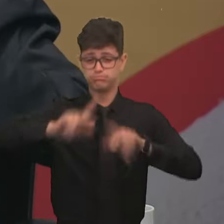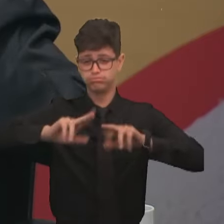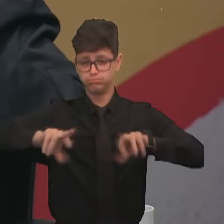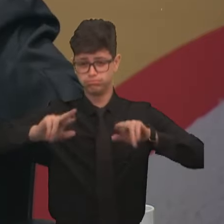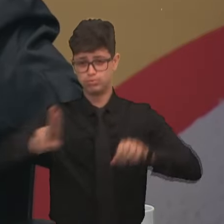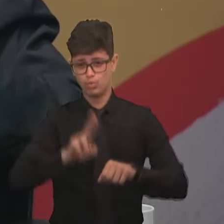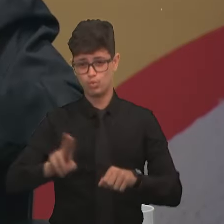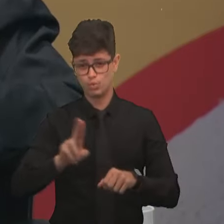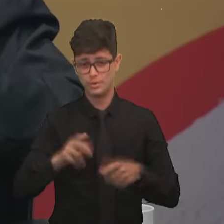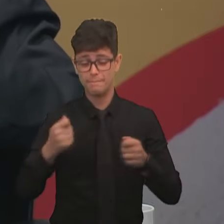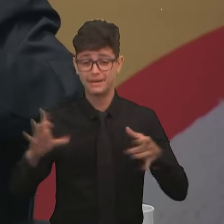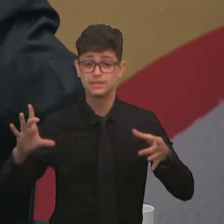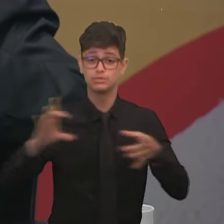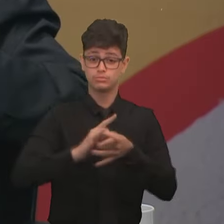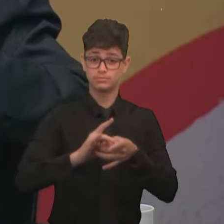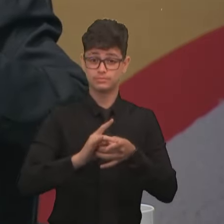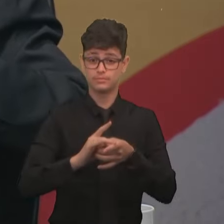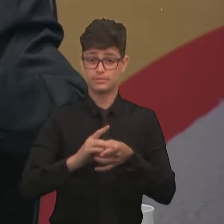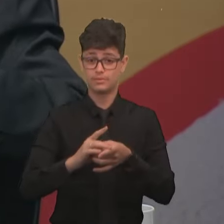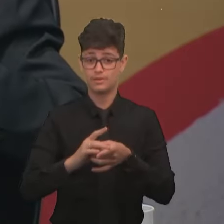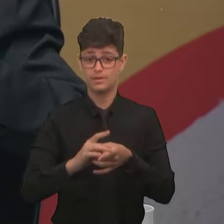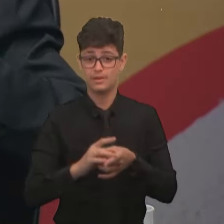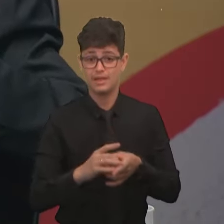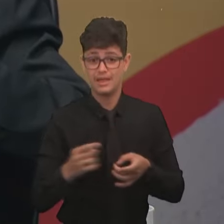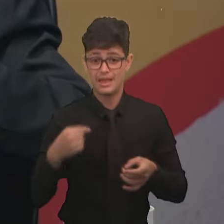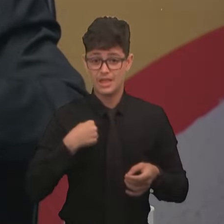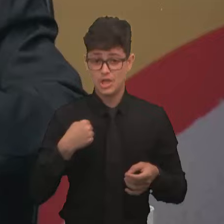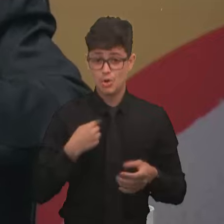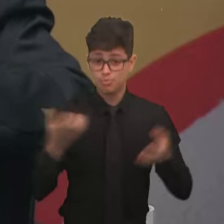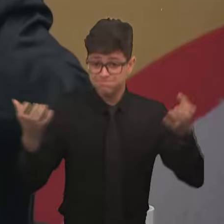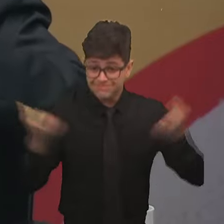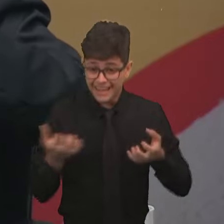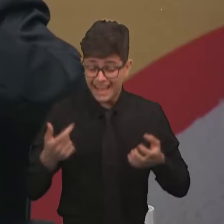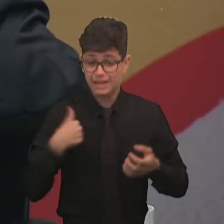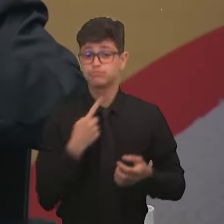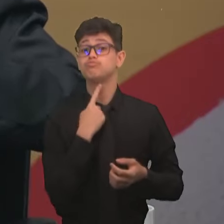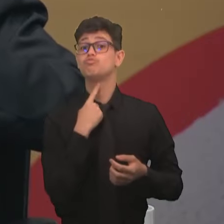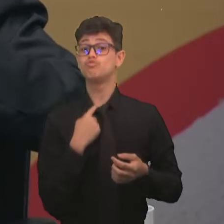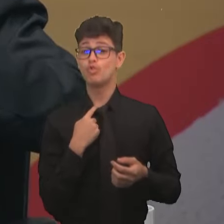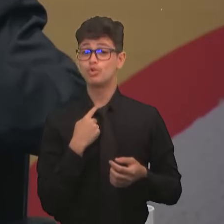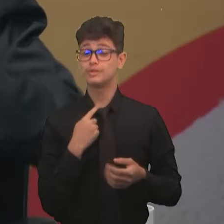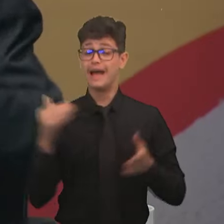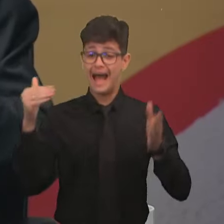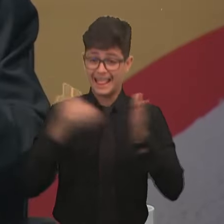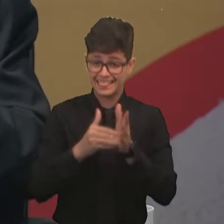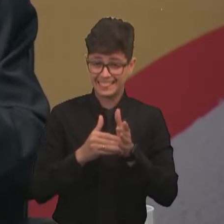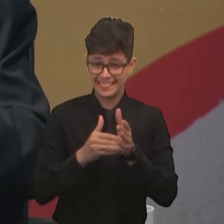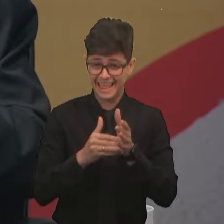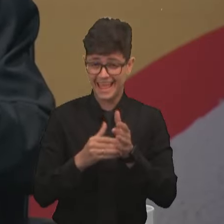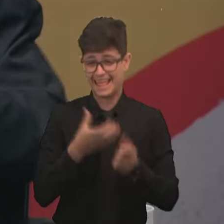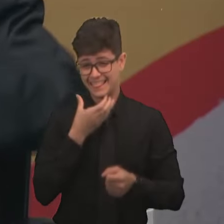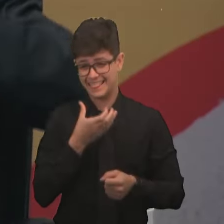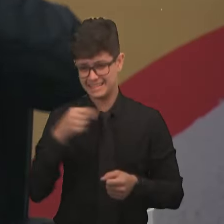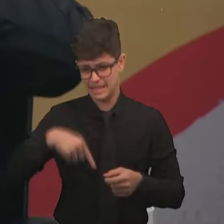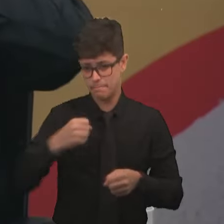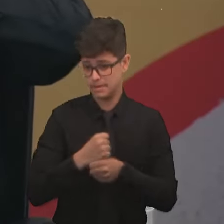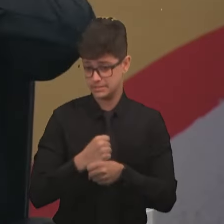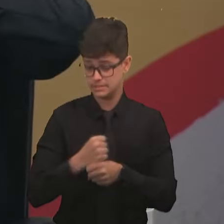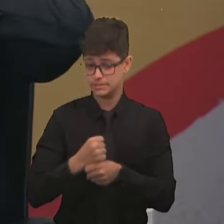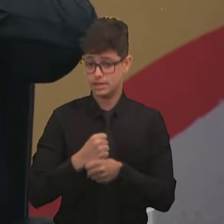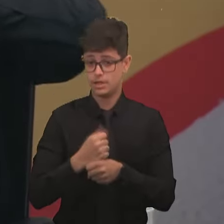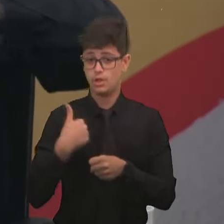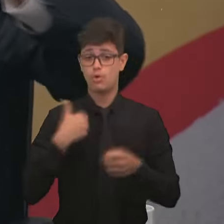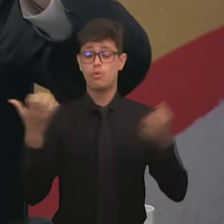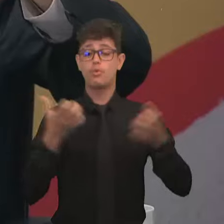que enfrentamos. Yo juré de que até a fines de año, hasta